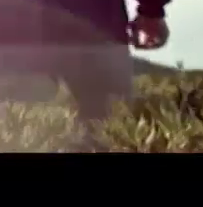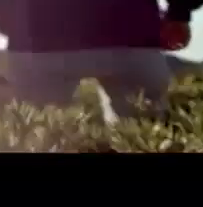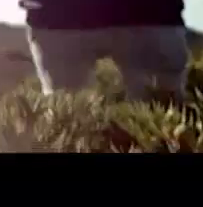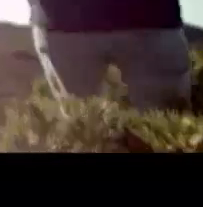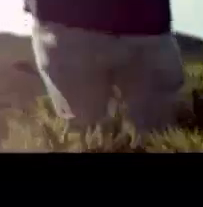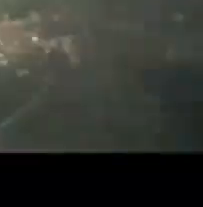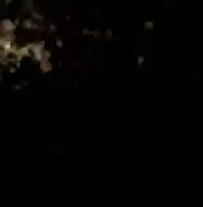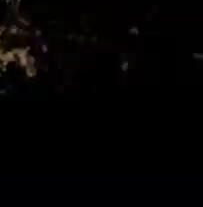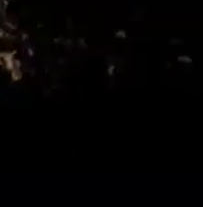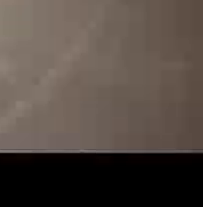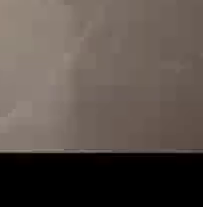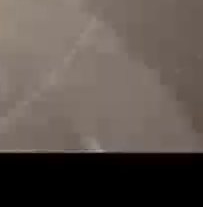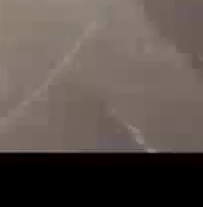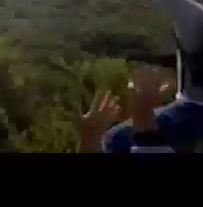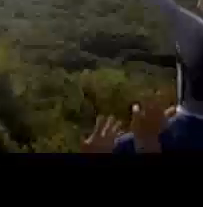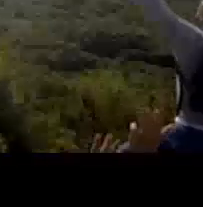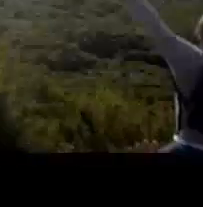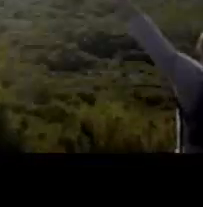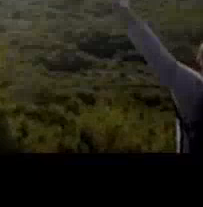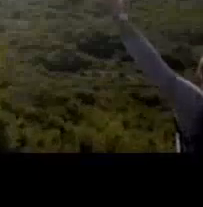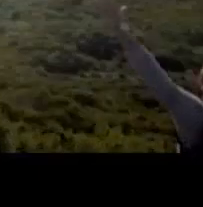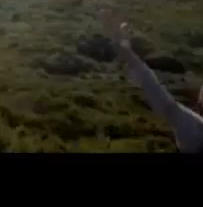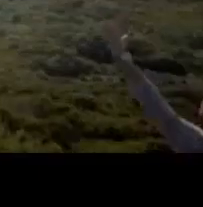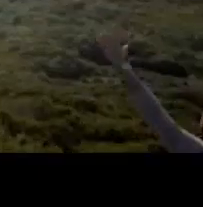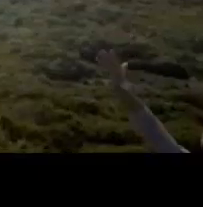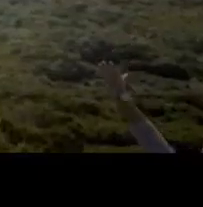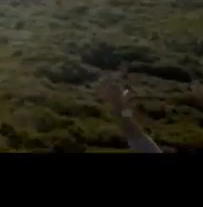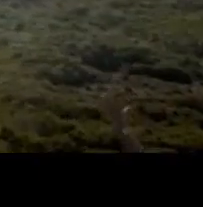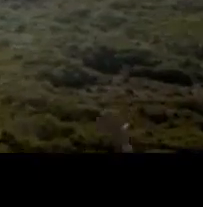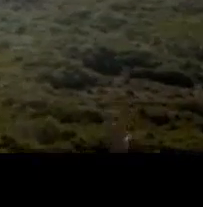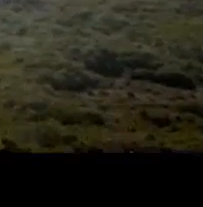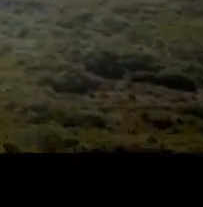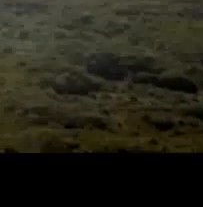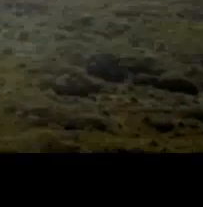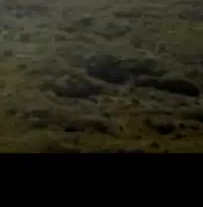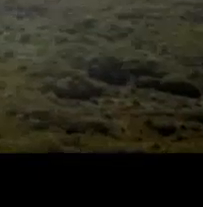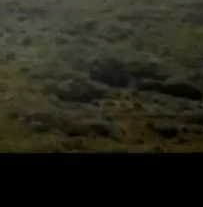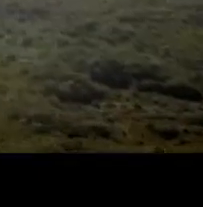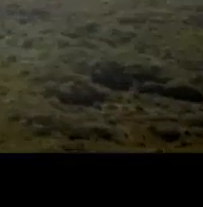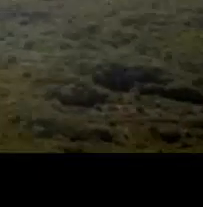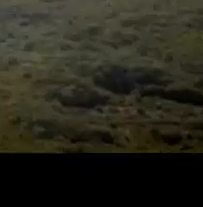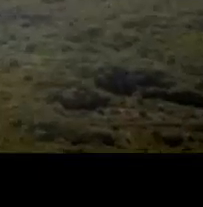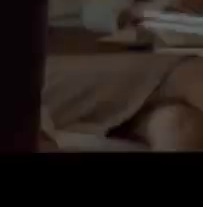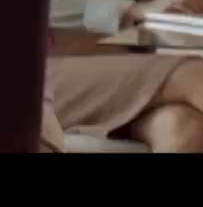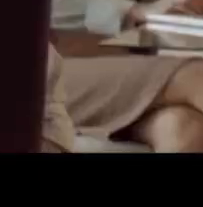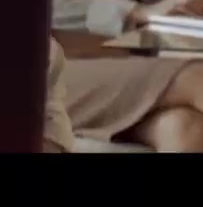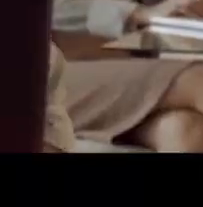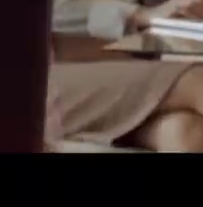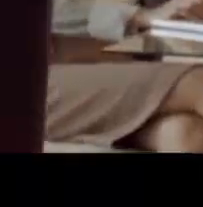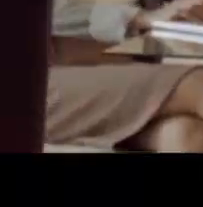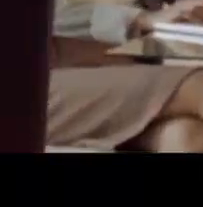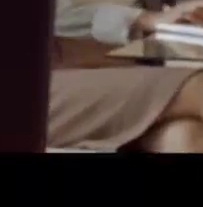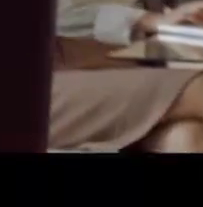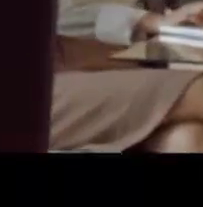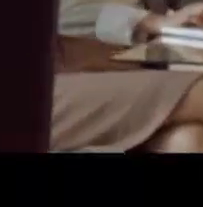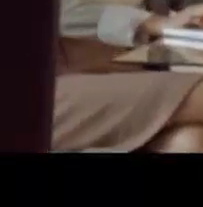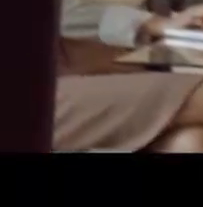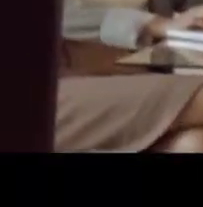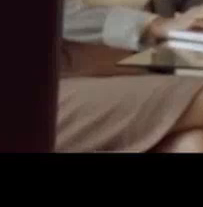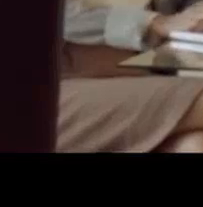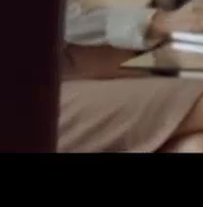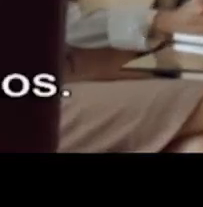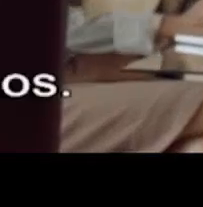de 4.500 jóvenes estarán volando. Costa Rica necesita seguir educándose. CONAPE. Cuando cae el